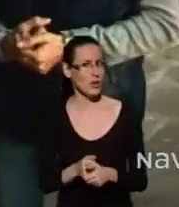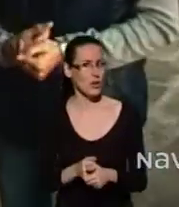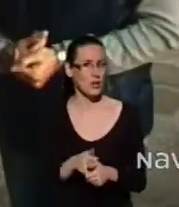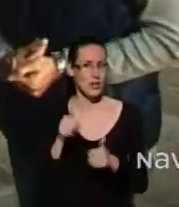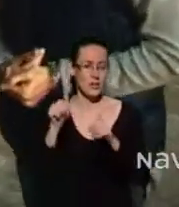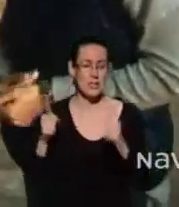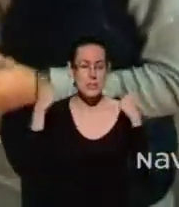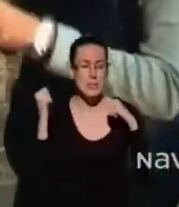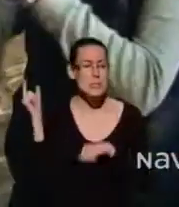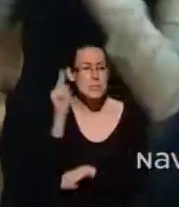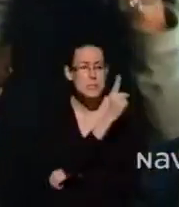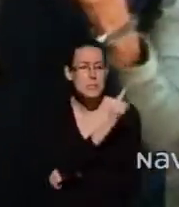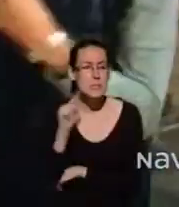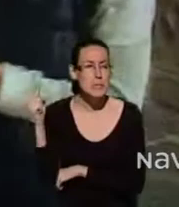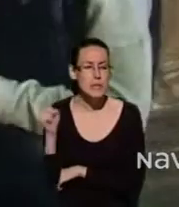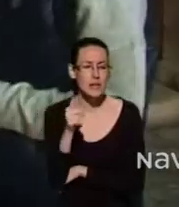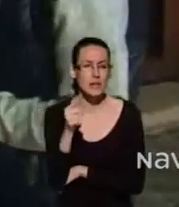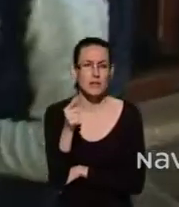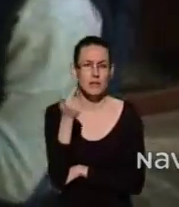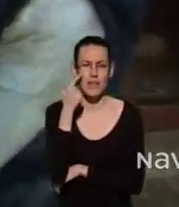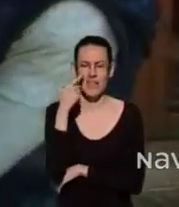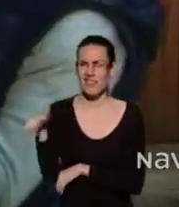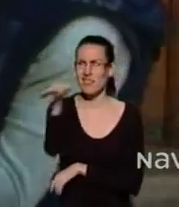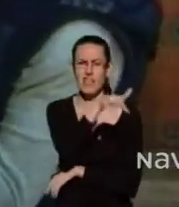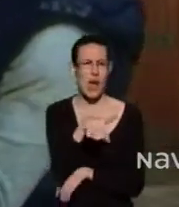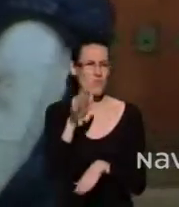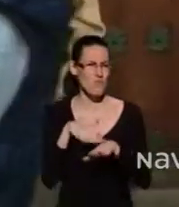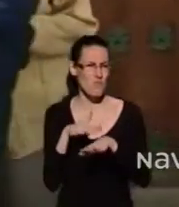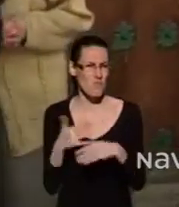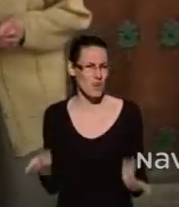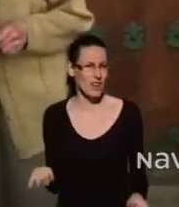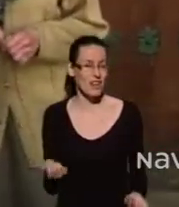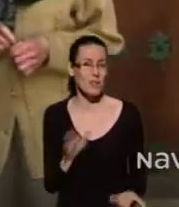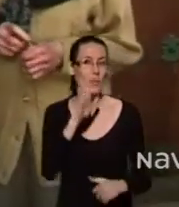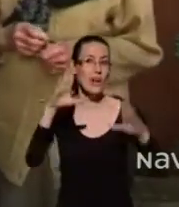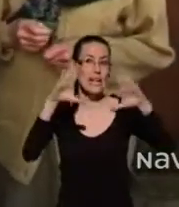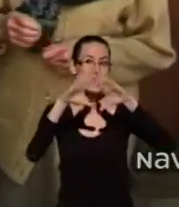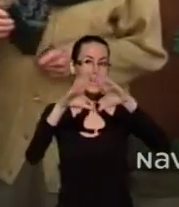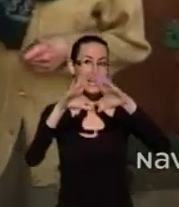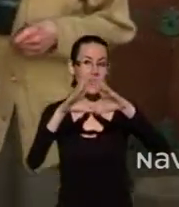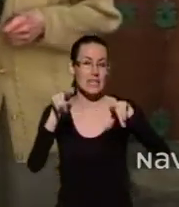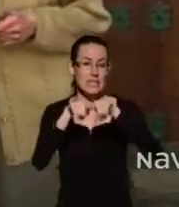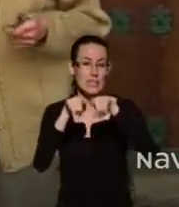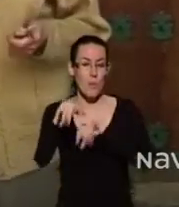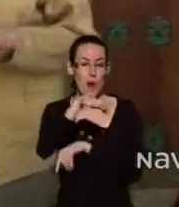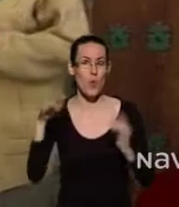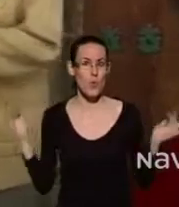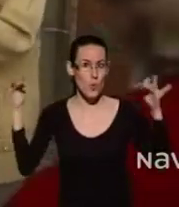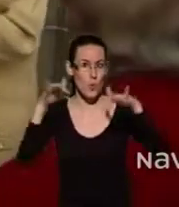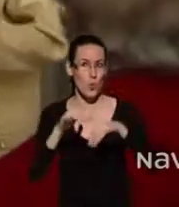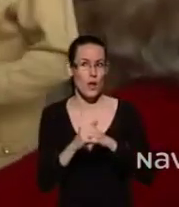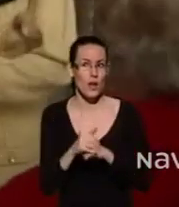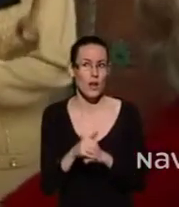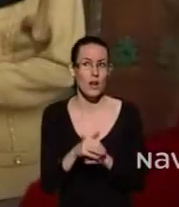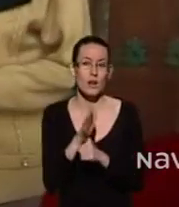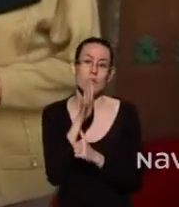No, aquí nada. ¿Y por qué buscáis este rincón? ¿La iglesia es el lugar de reunión? Porque ya hay otro sitio, ya